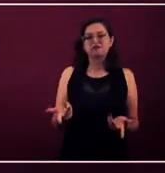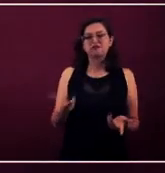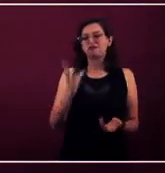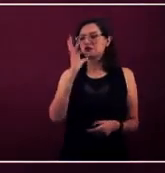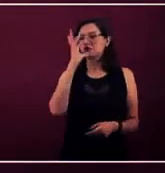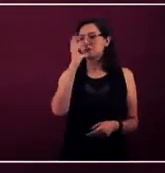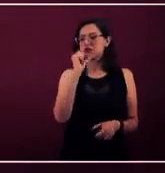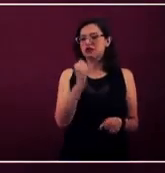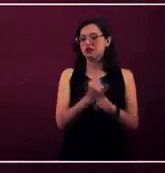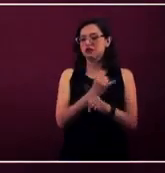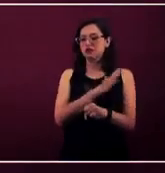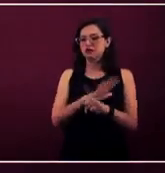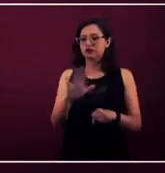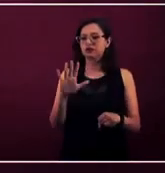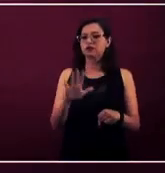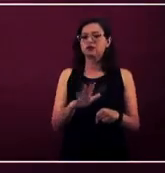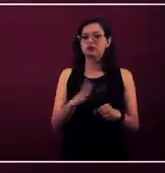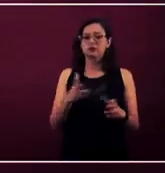homicidios